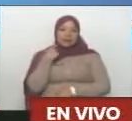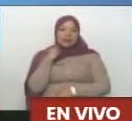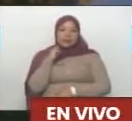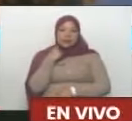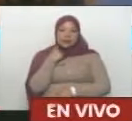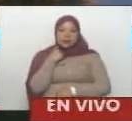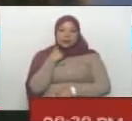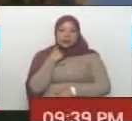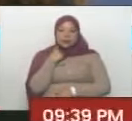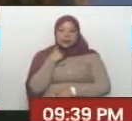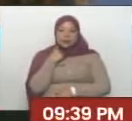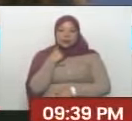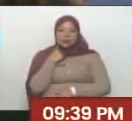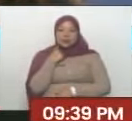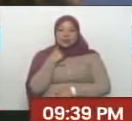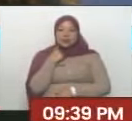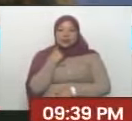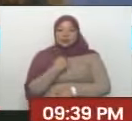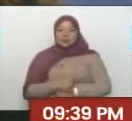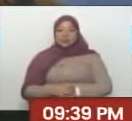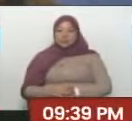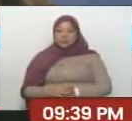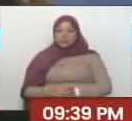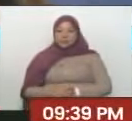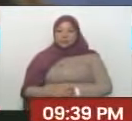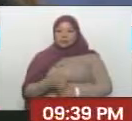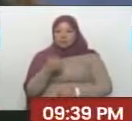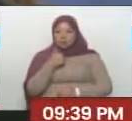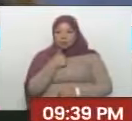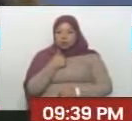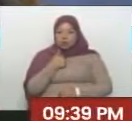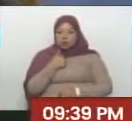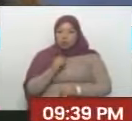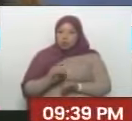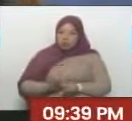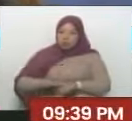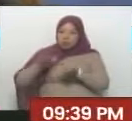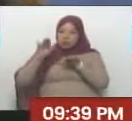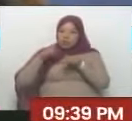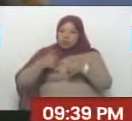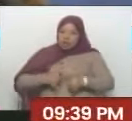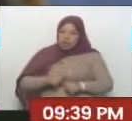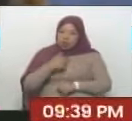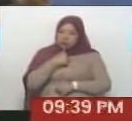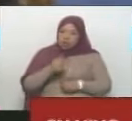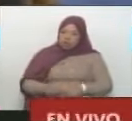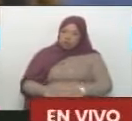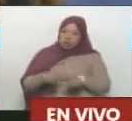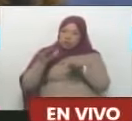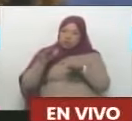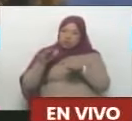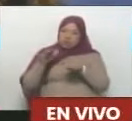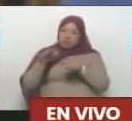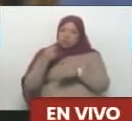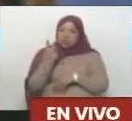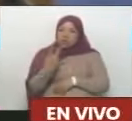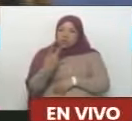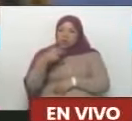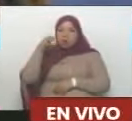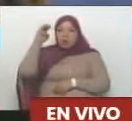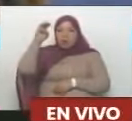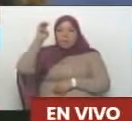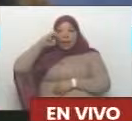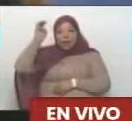maravillosa. Y yo me crié, estoy muy agradecida de haber nacido de dos